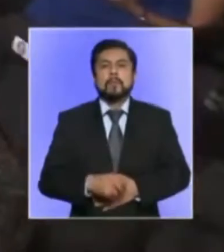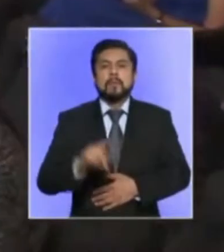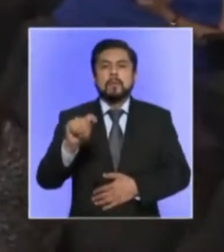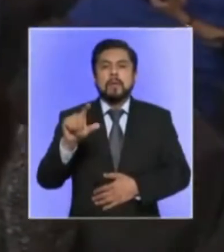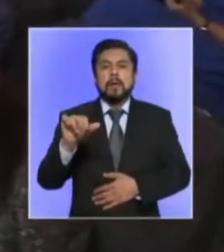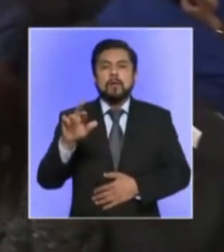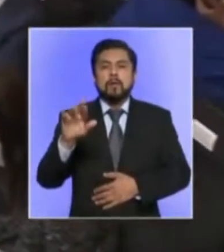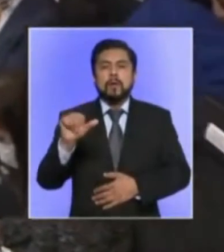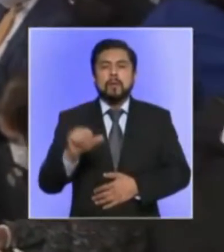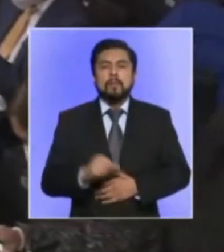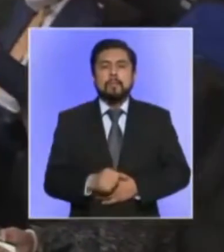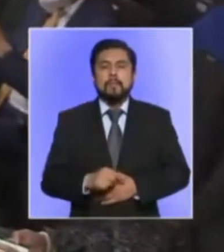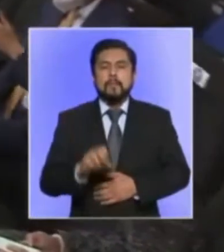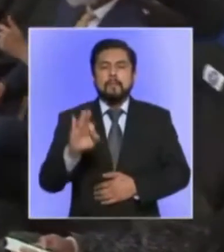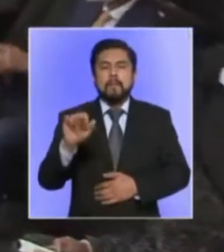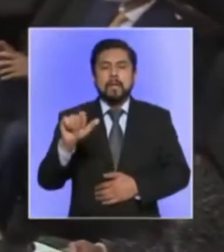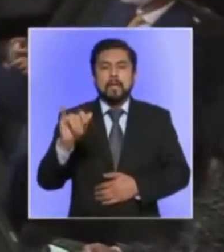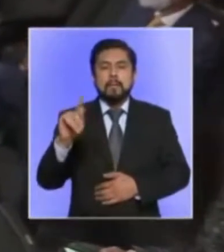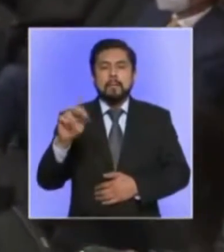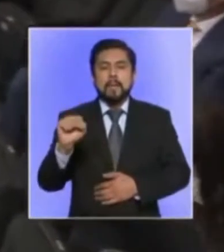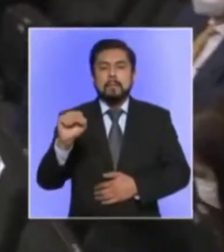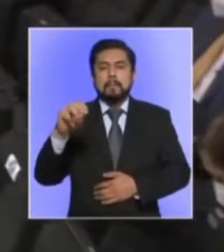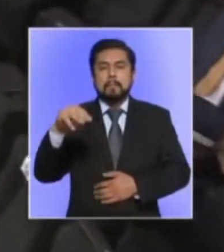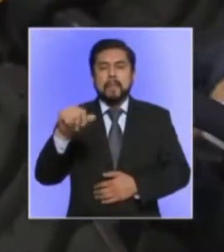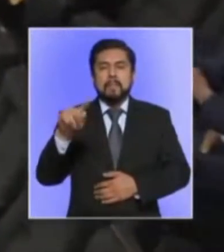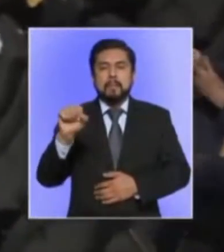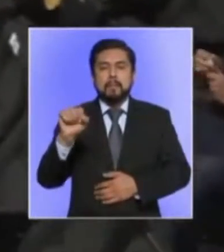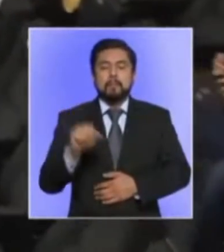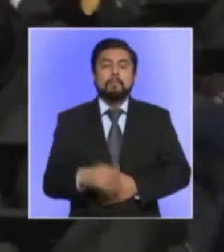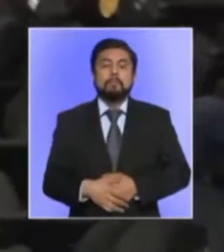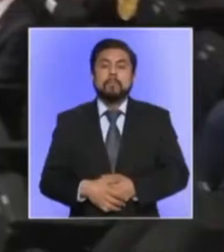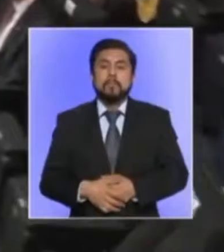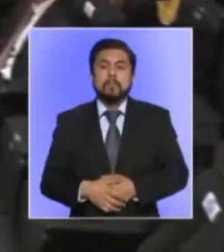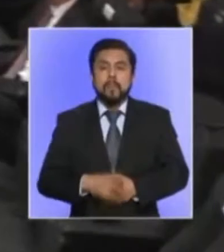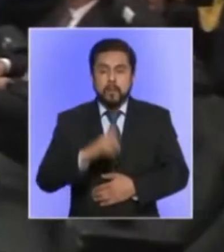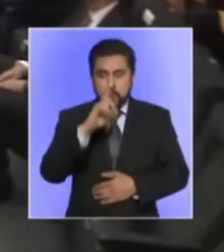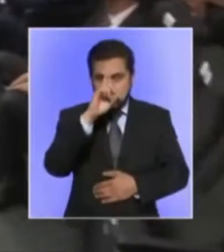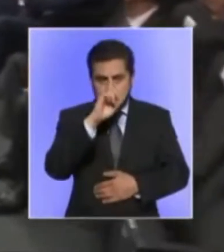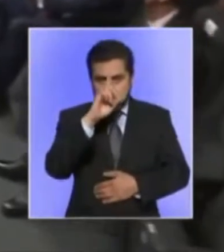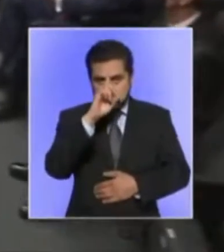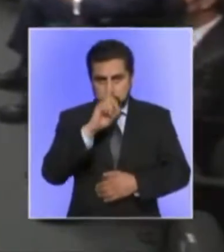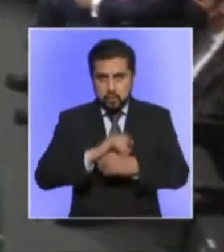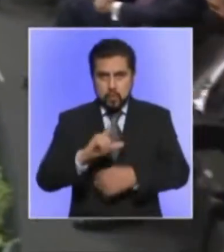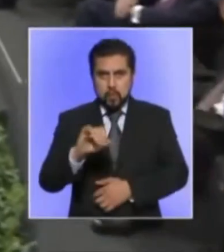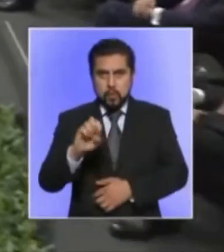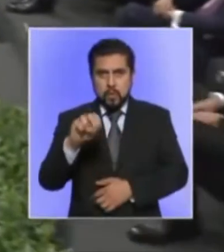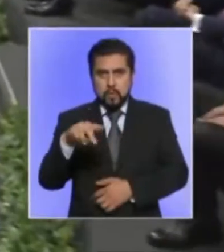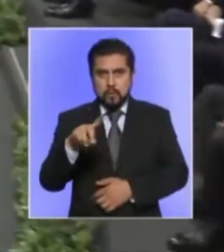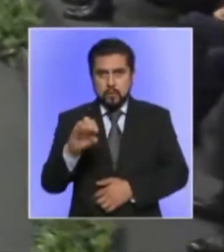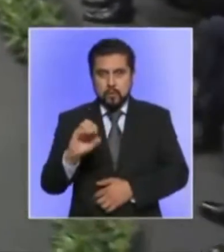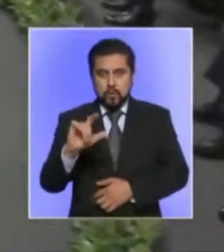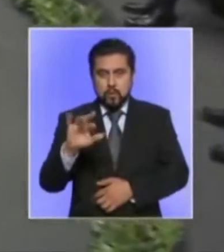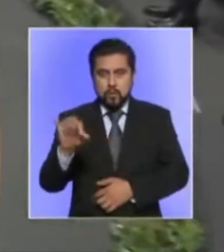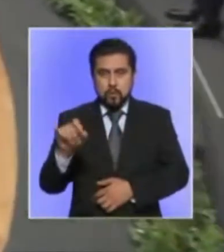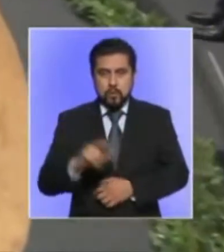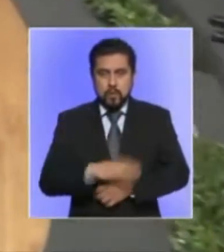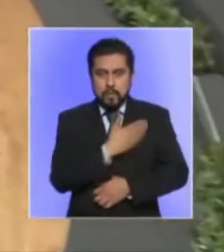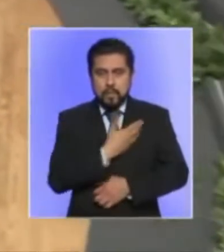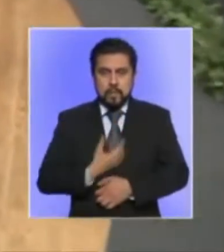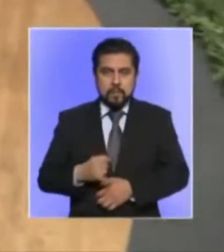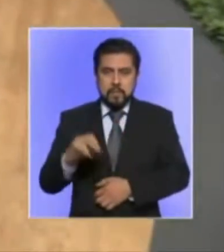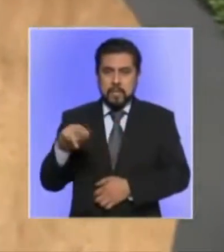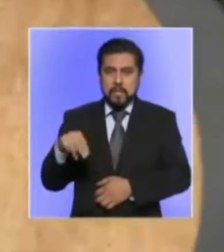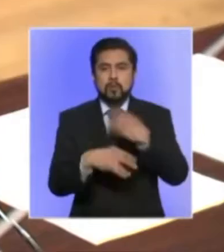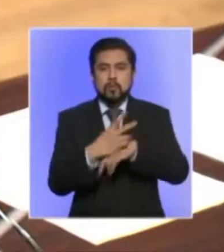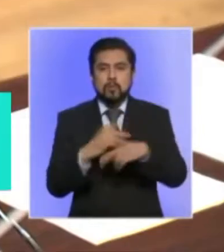no tiene validez porque no se logró que el 40% del electorado participara como lo exige la constitución el